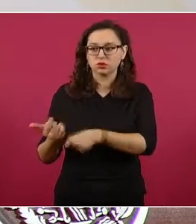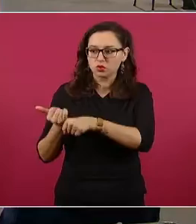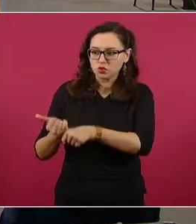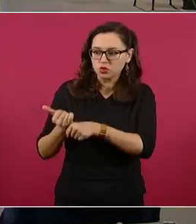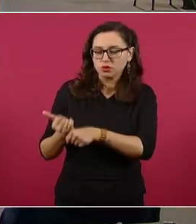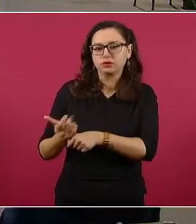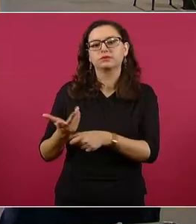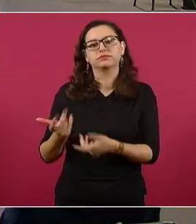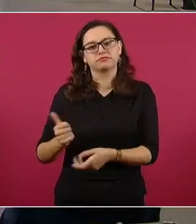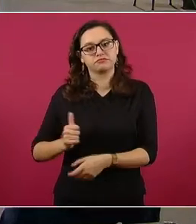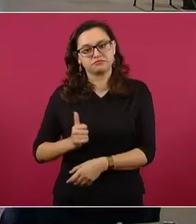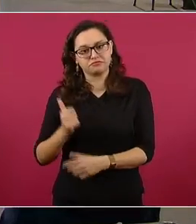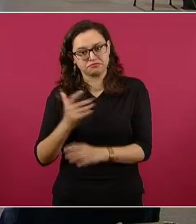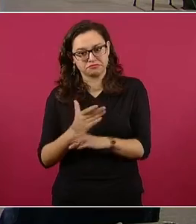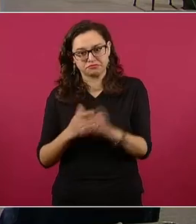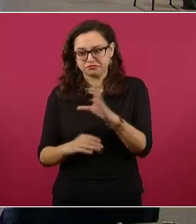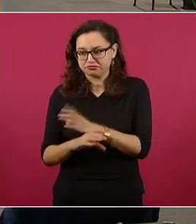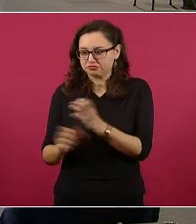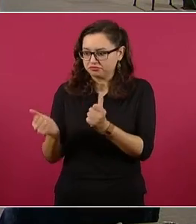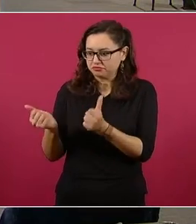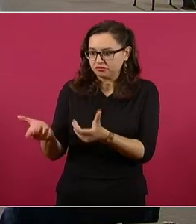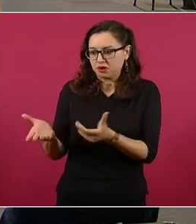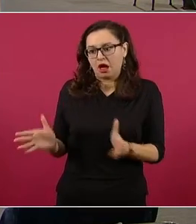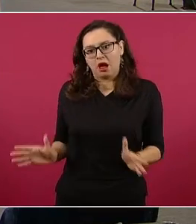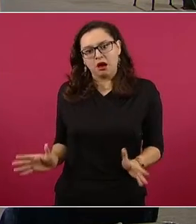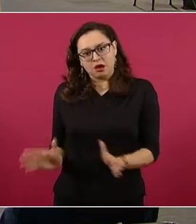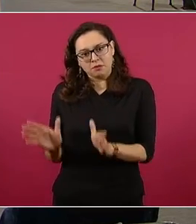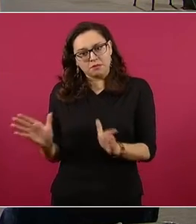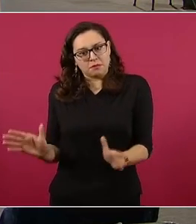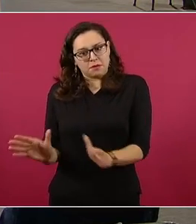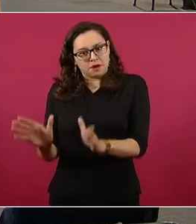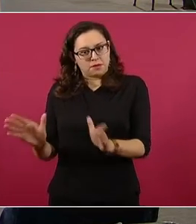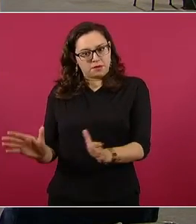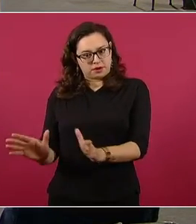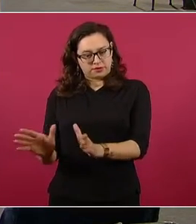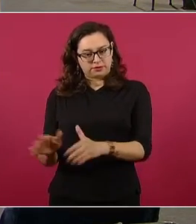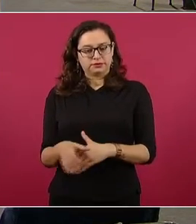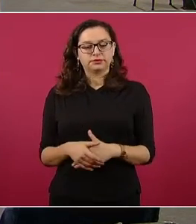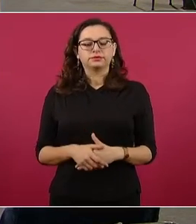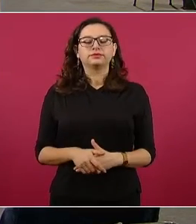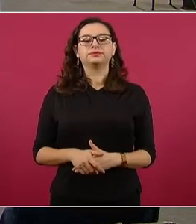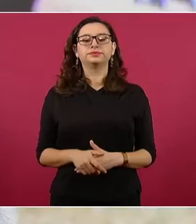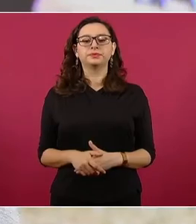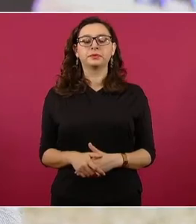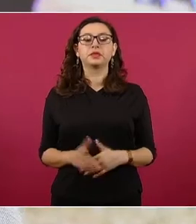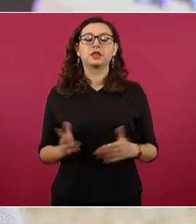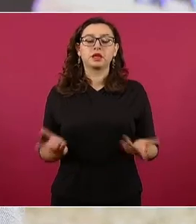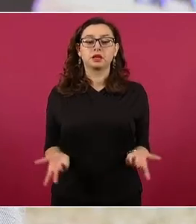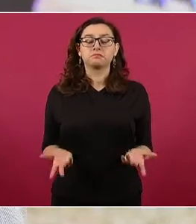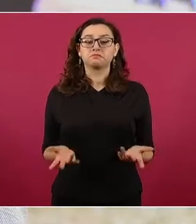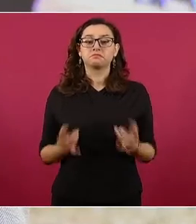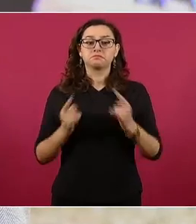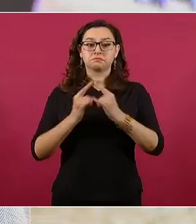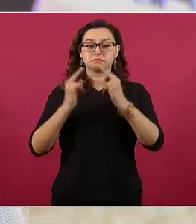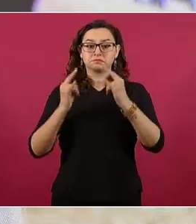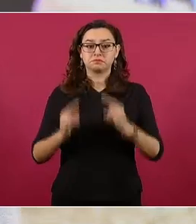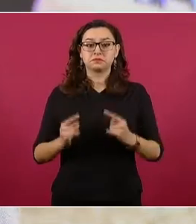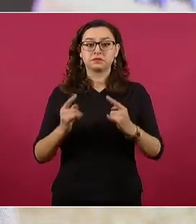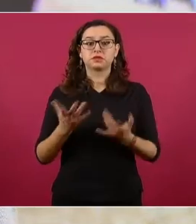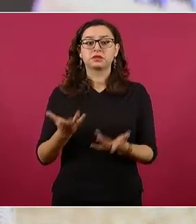el presidente nos instruyó a las dependencias que colaboran en el Tianguis de